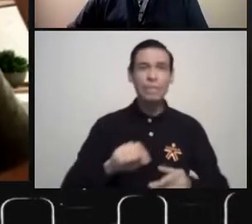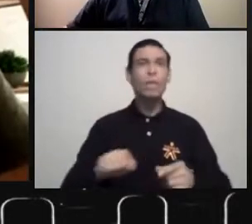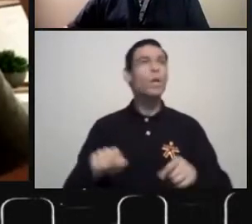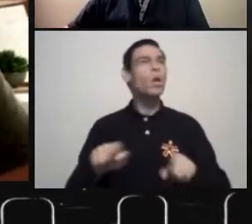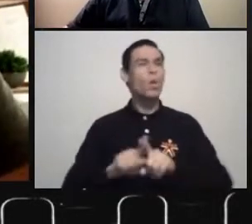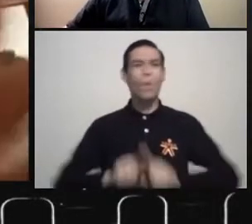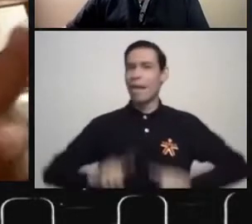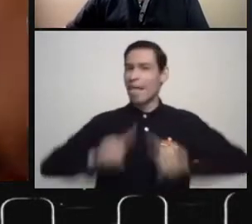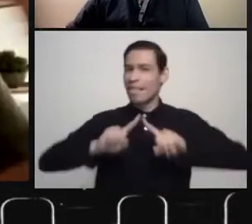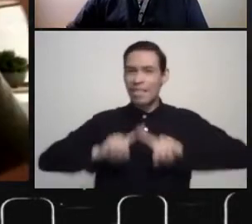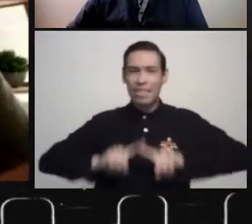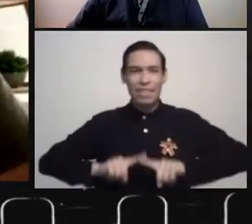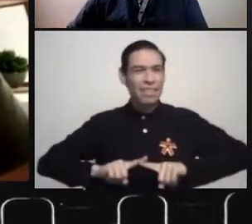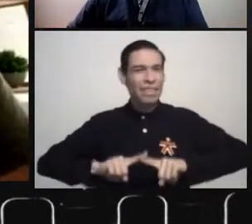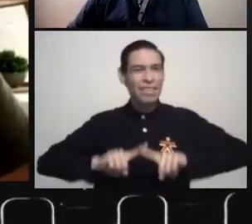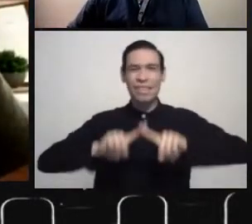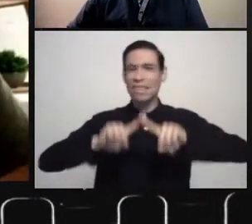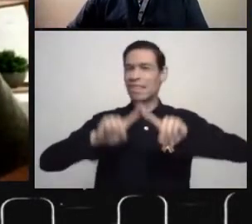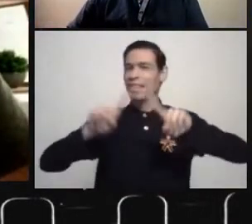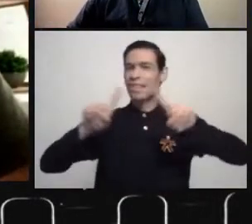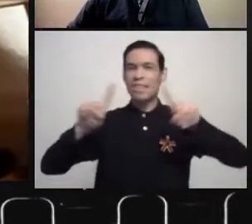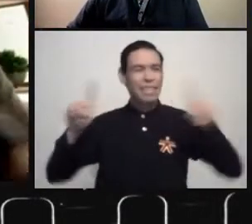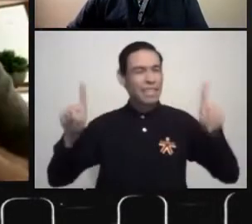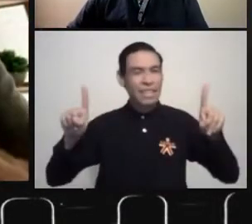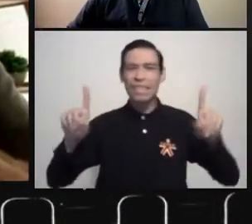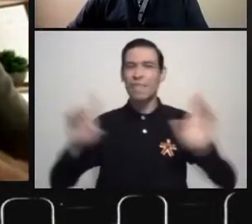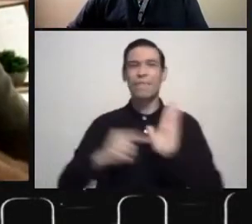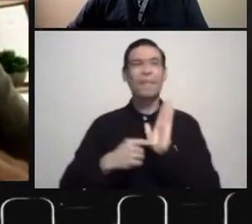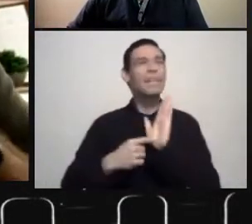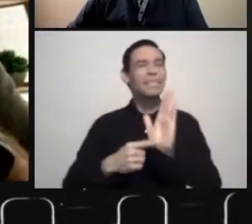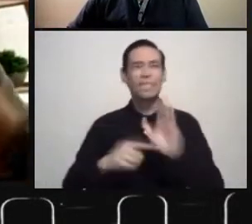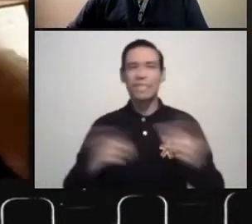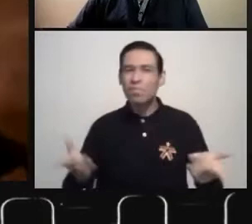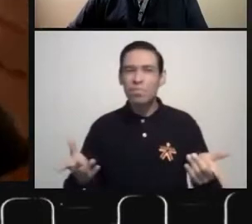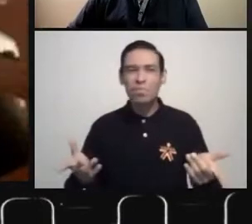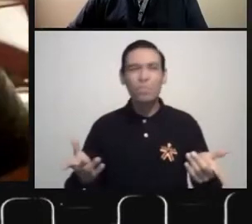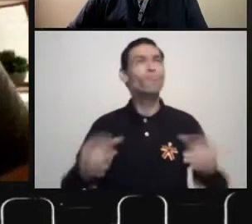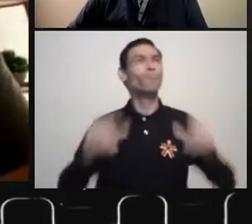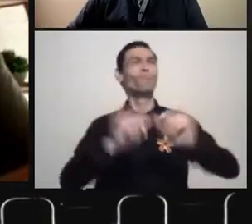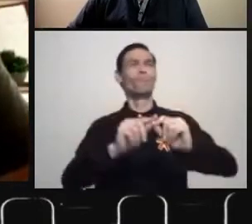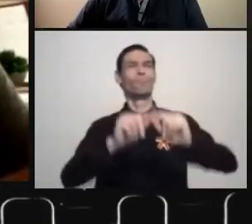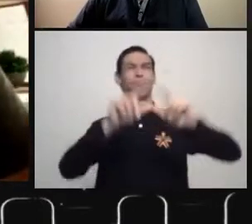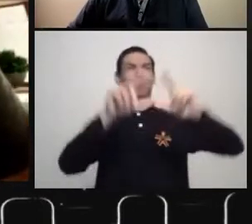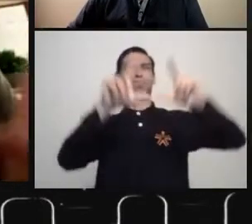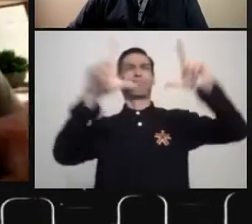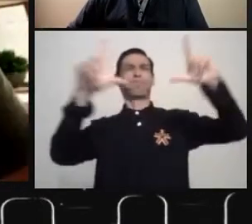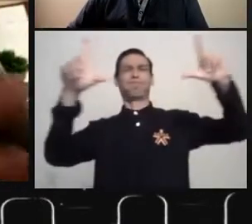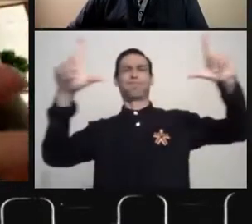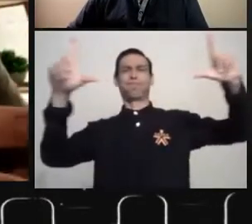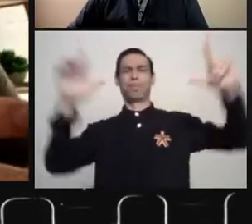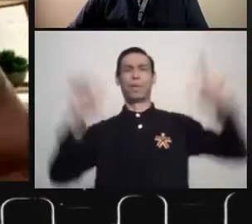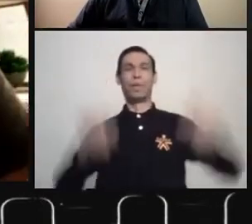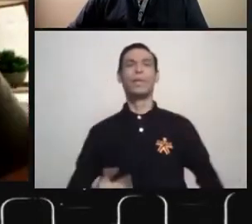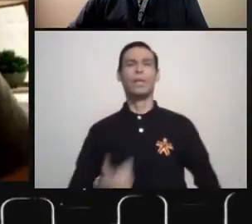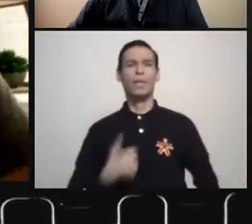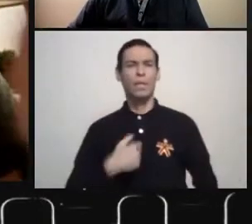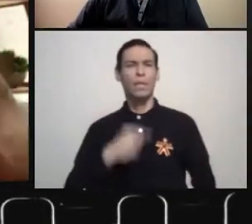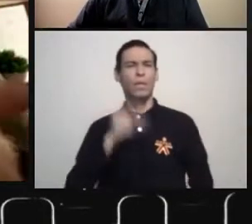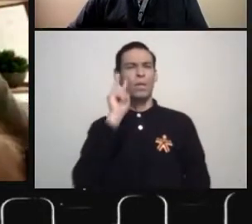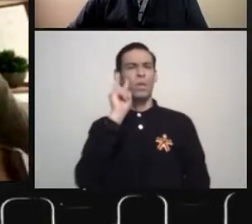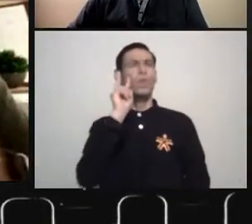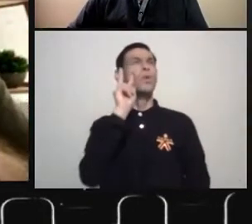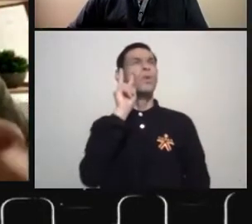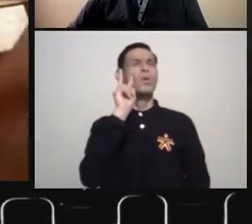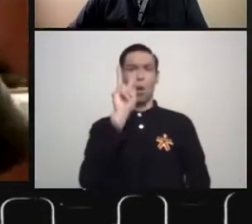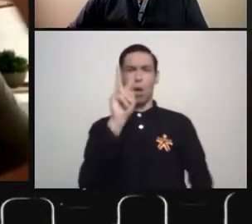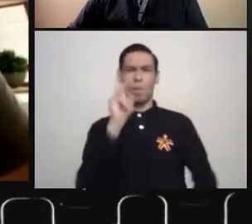los 16 metros que en la pantalla de televisión. Y a mí me pasó, yo la película alcancé a ver como 2-3 cortes antes de verla